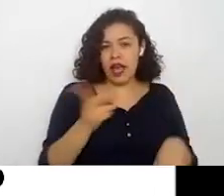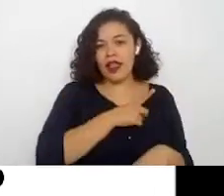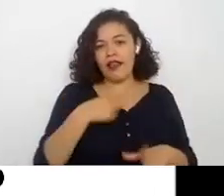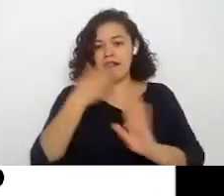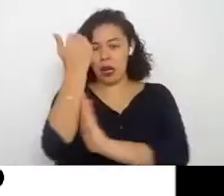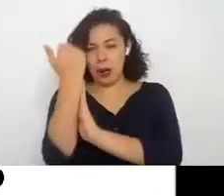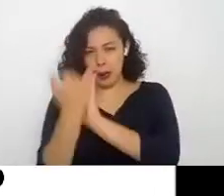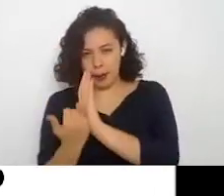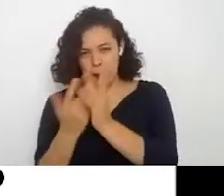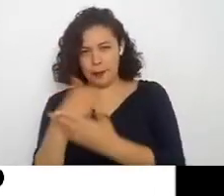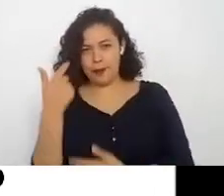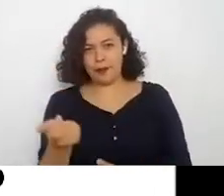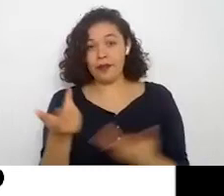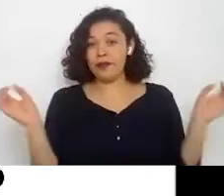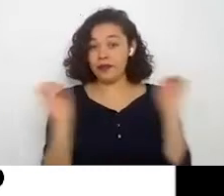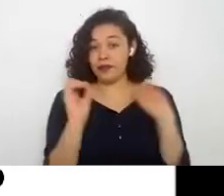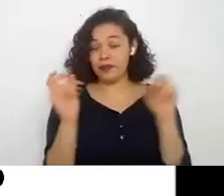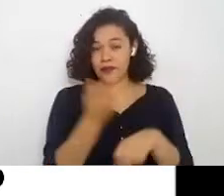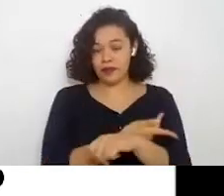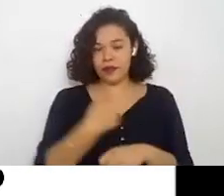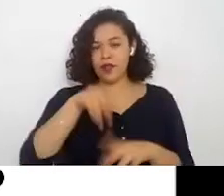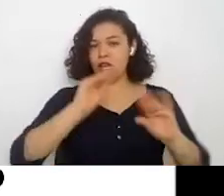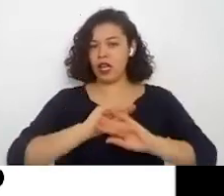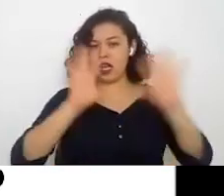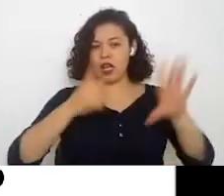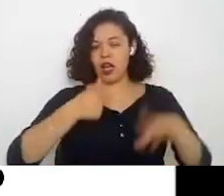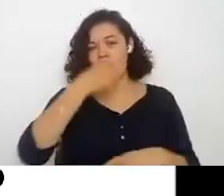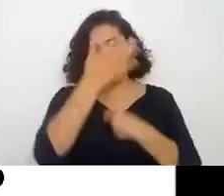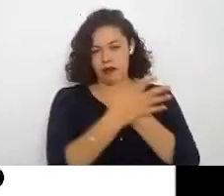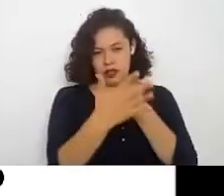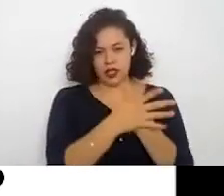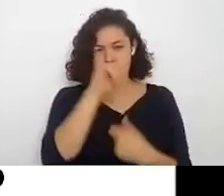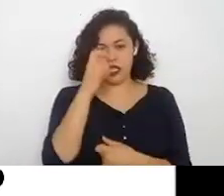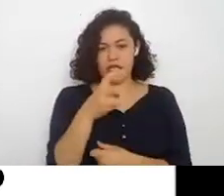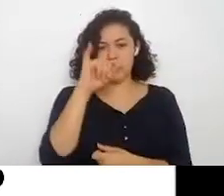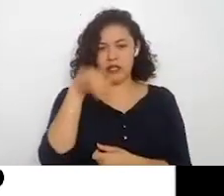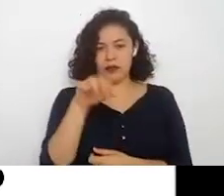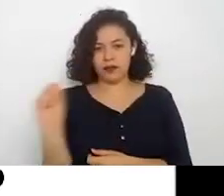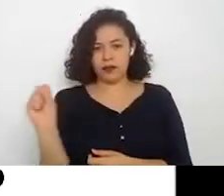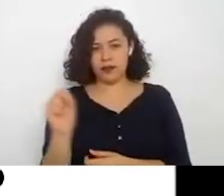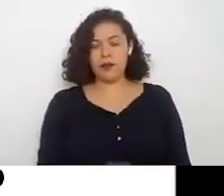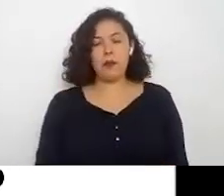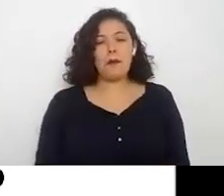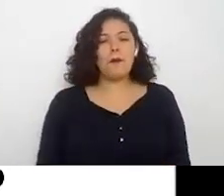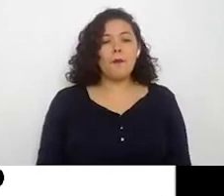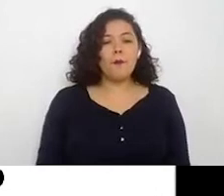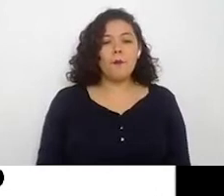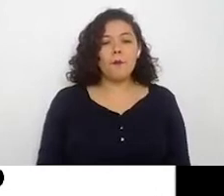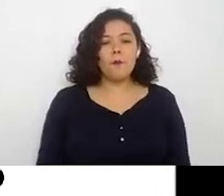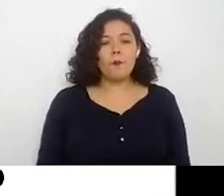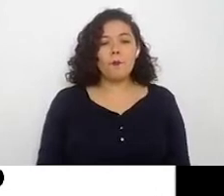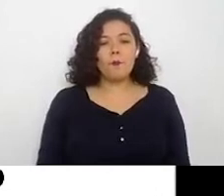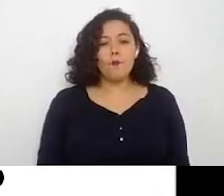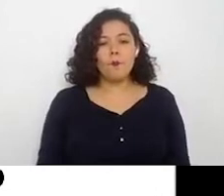Y si no es así, pongan la aclaración, esto es ante el IMSS, ¿sí? Y la atención a